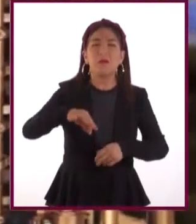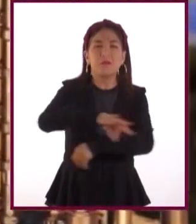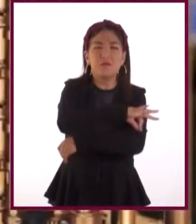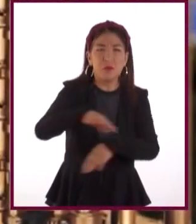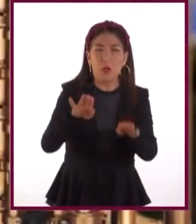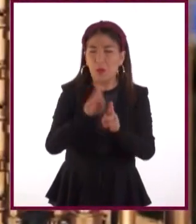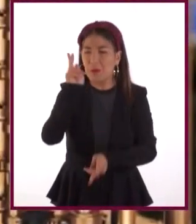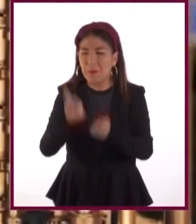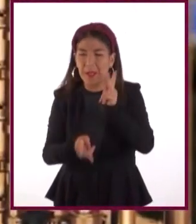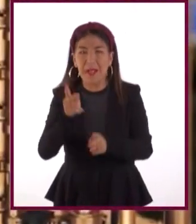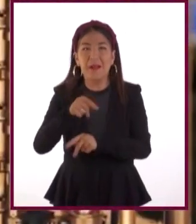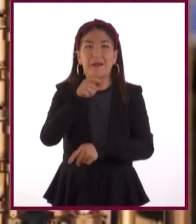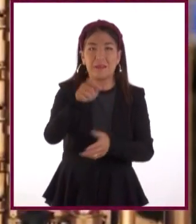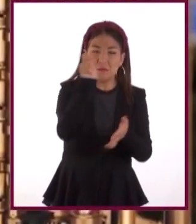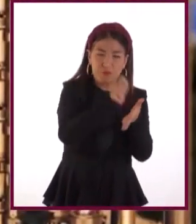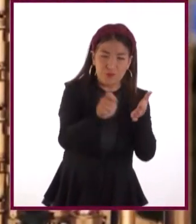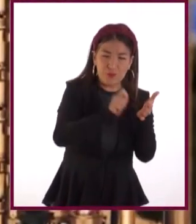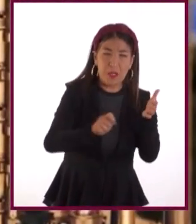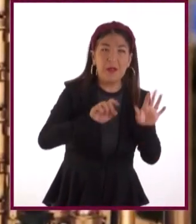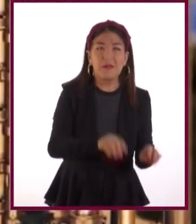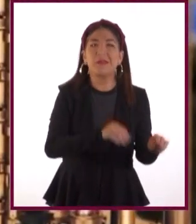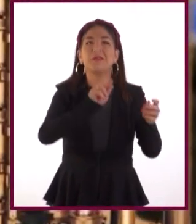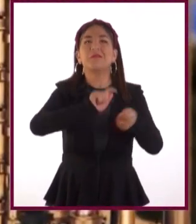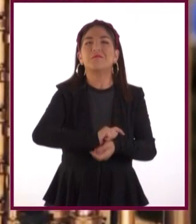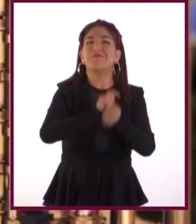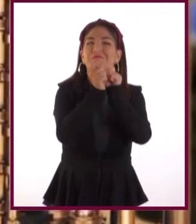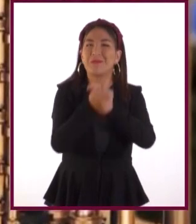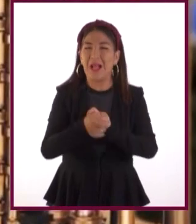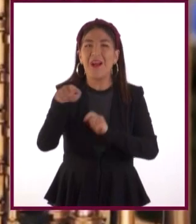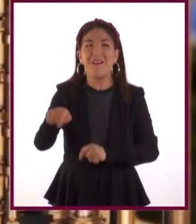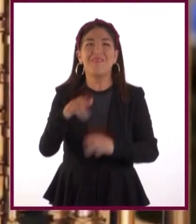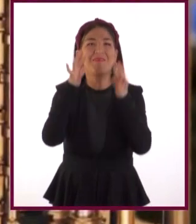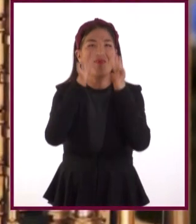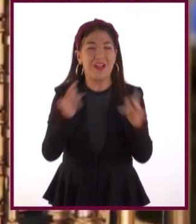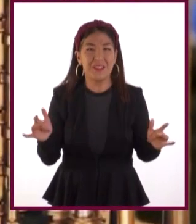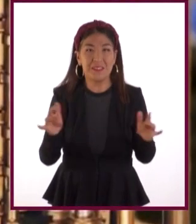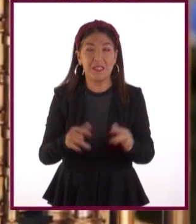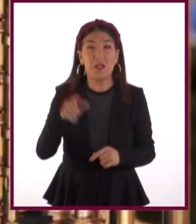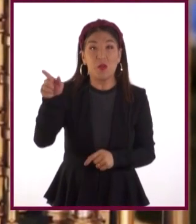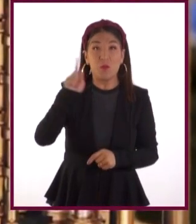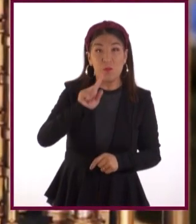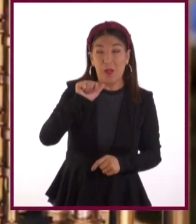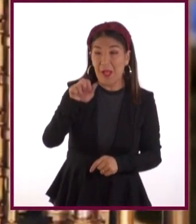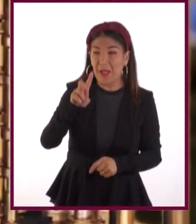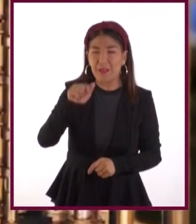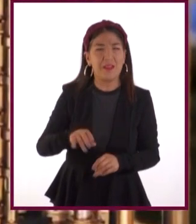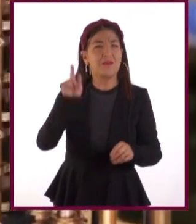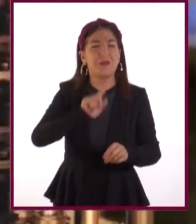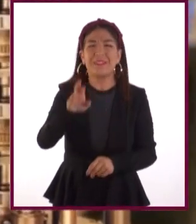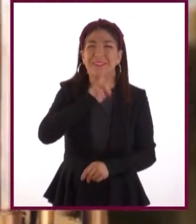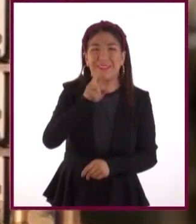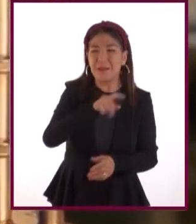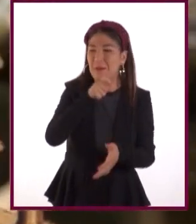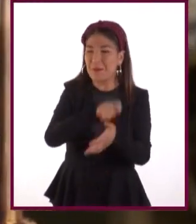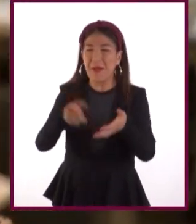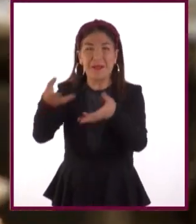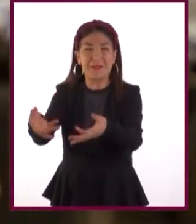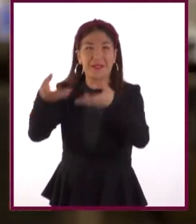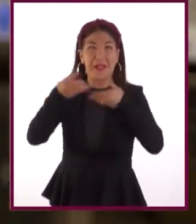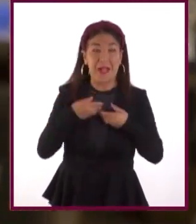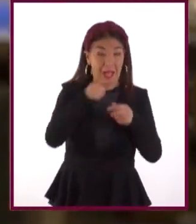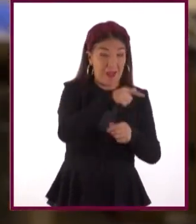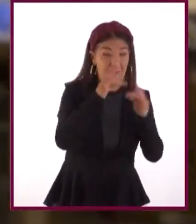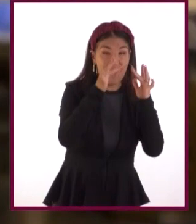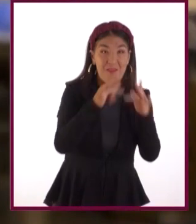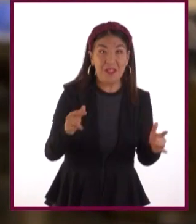Este ingeniero transcribió la charla que dio Charles Babbage y la pasó al francés. Cuando Ada se enteró de esto, consiguió el escrito